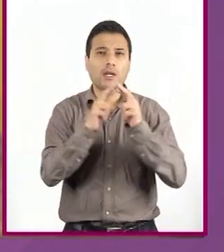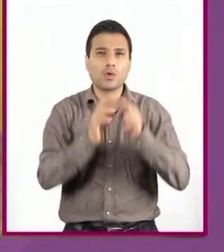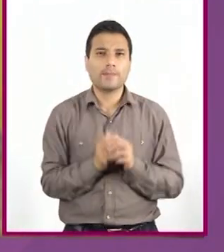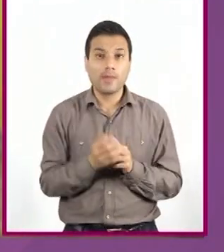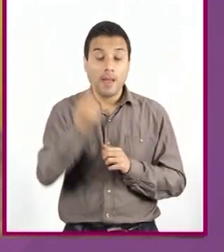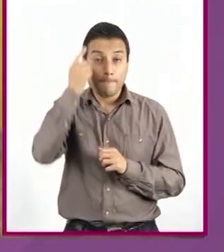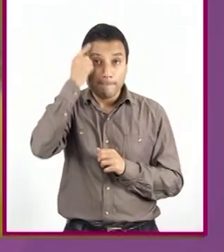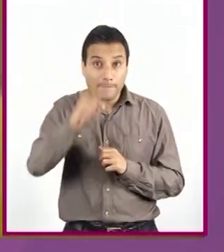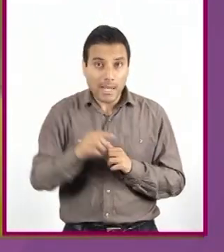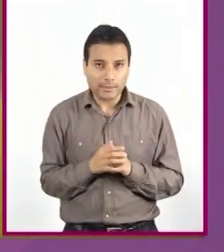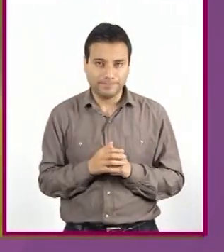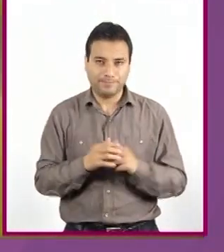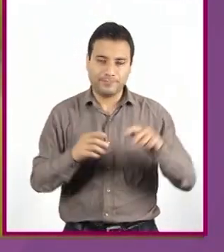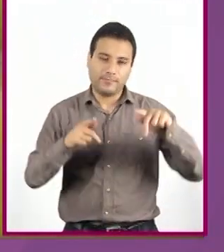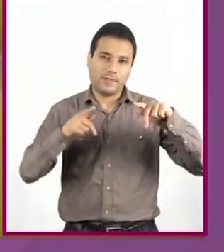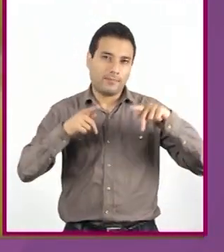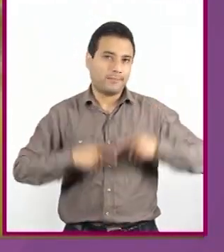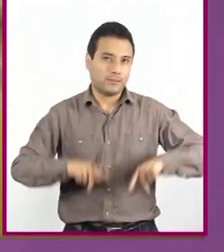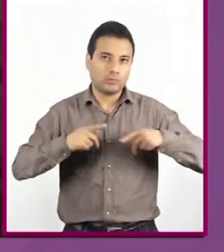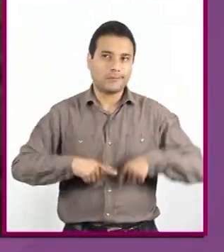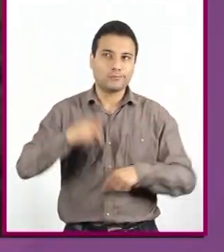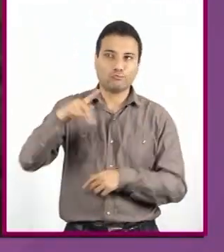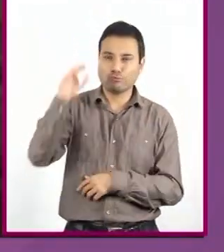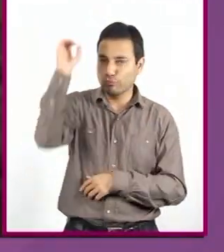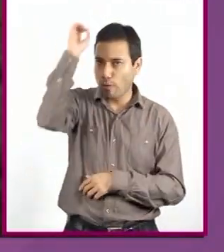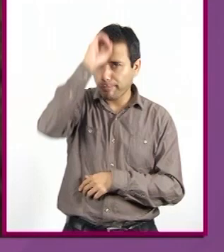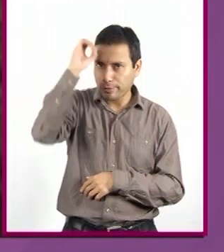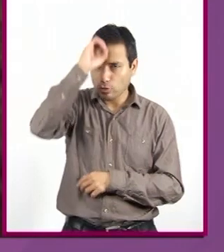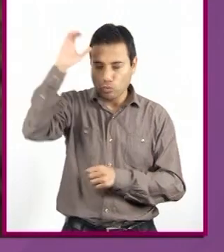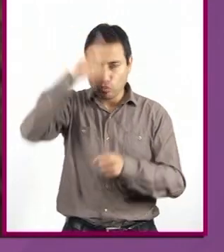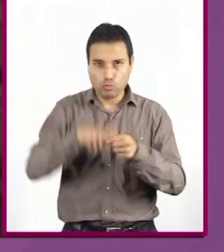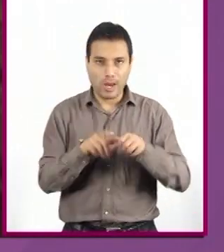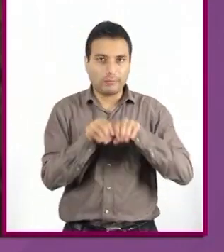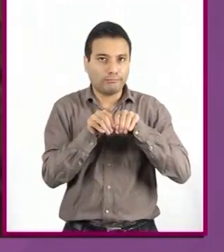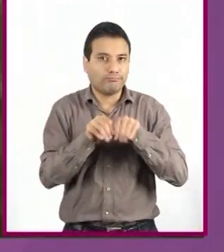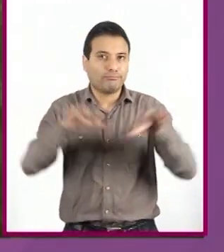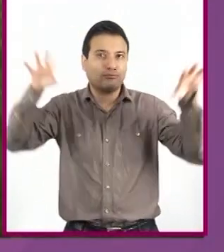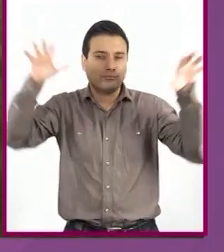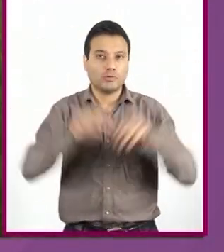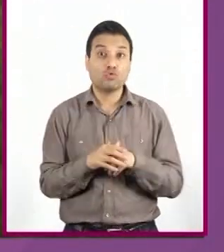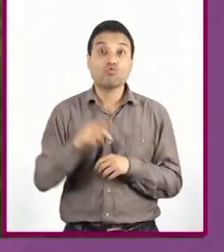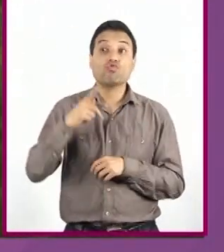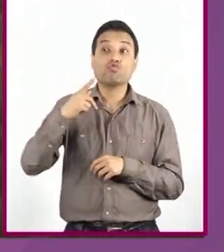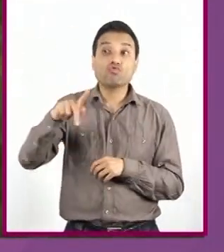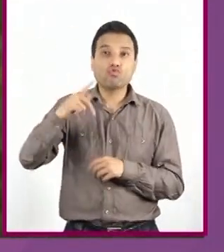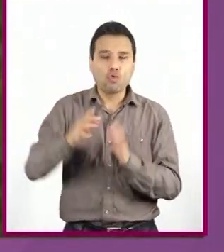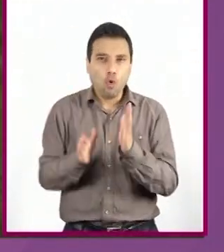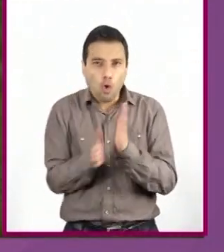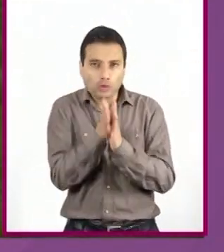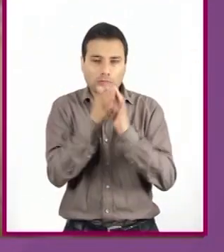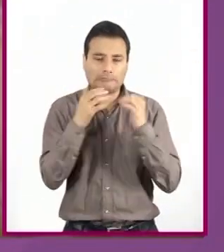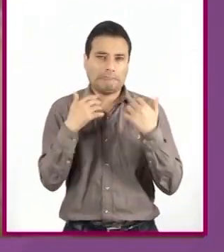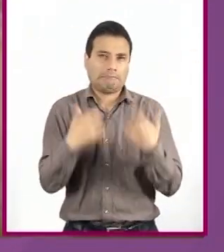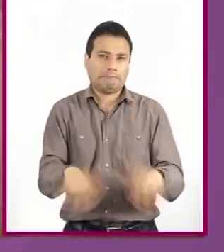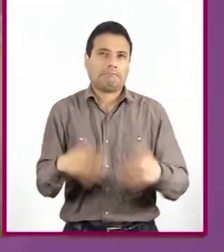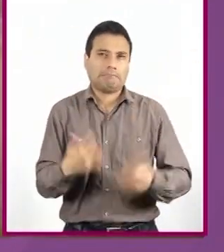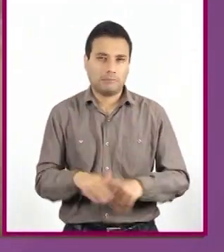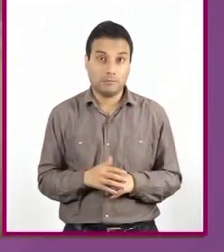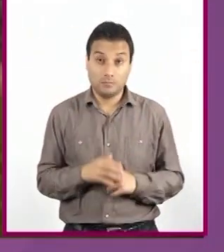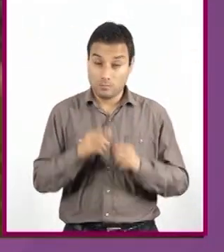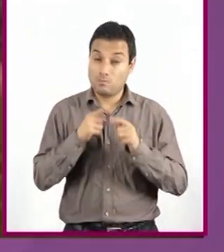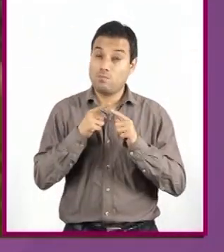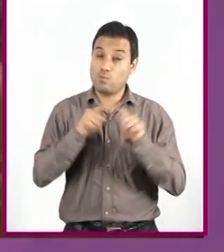una cosmovisión y que con su tipo de arquitectura simbólica establece una diferencia en el México